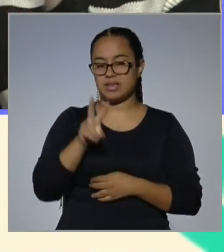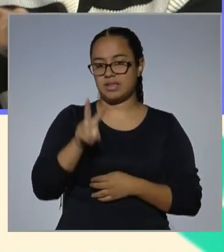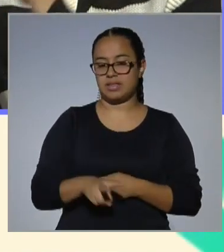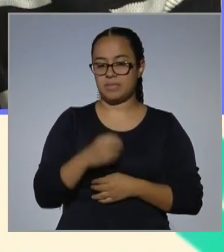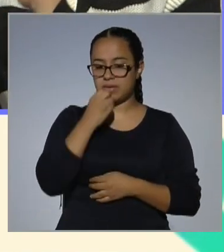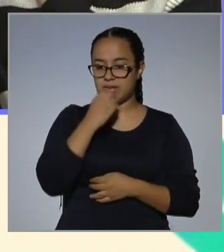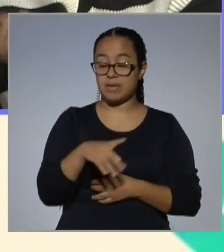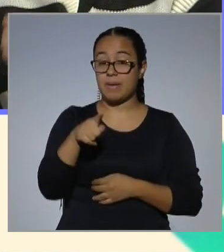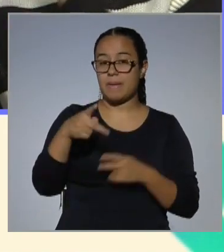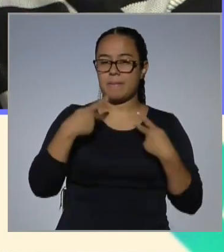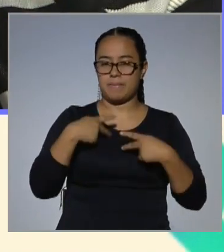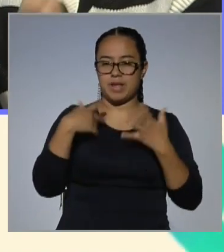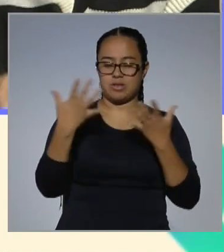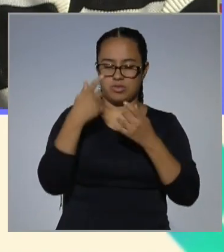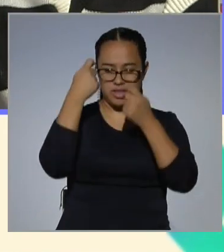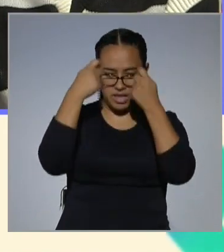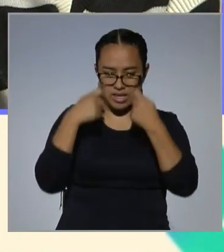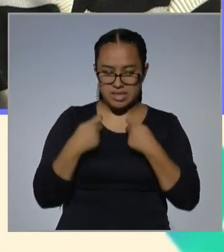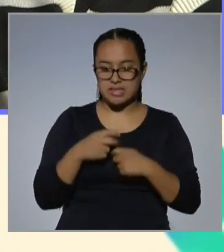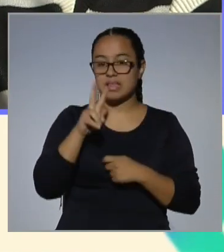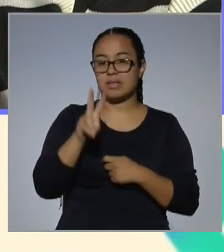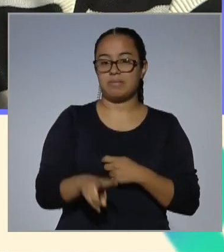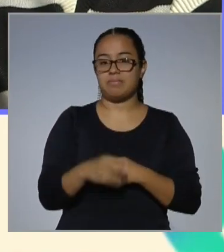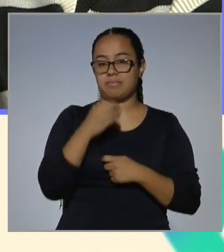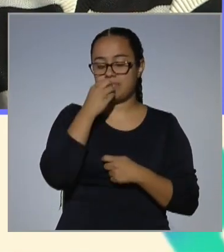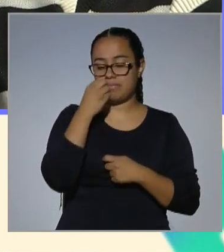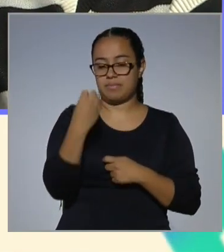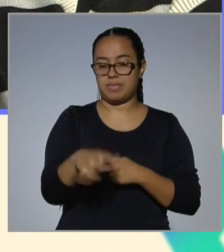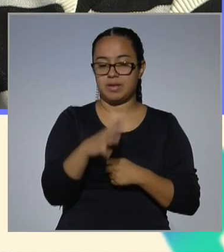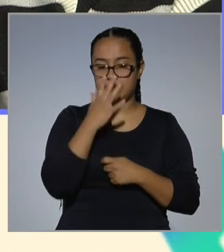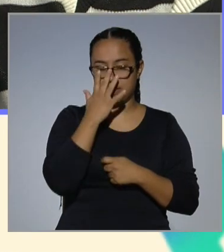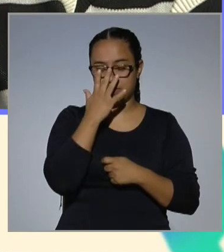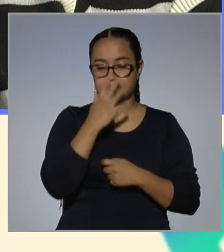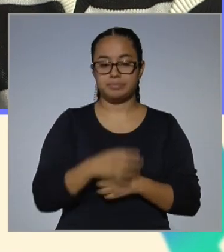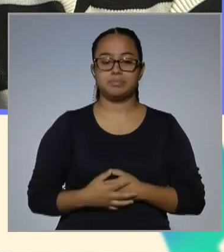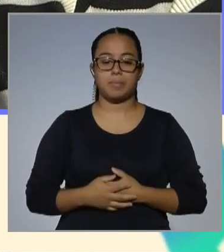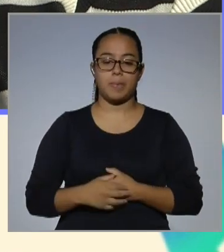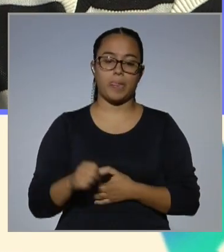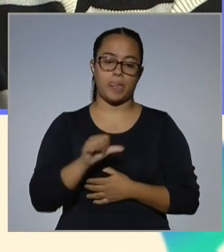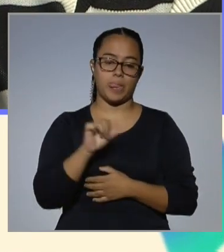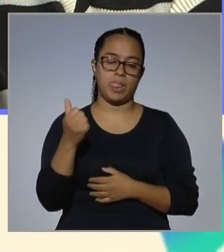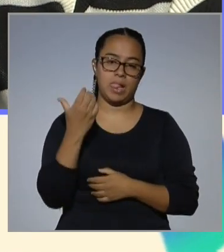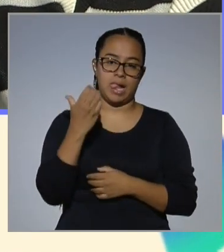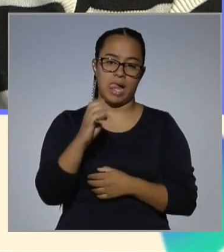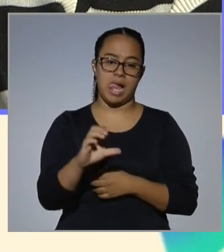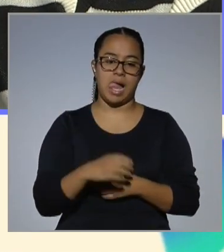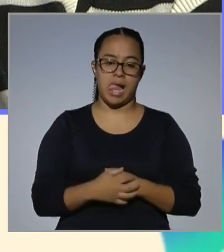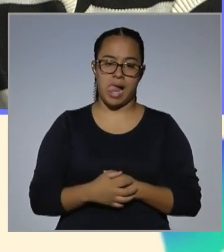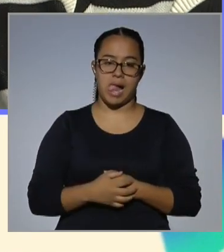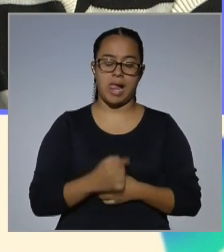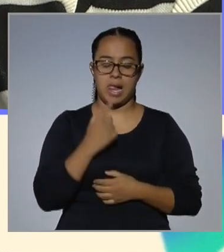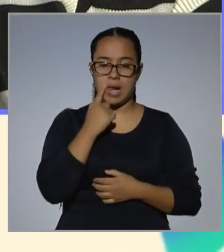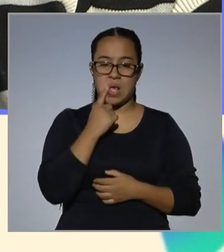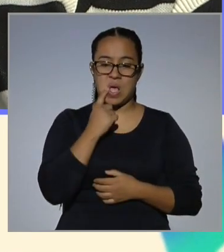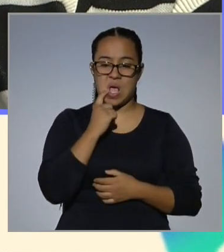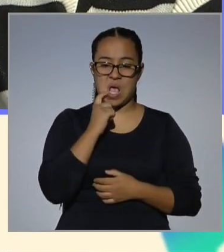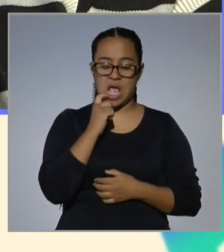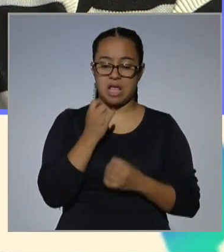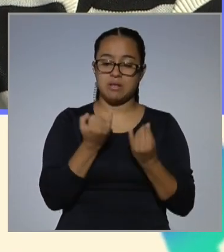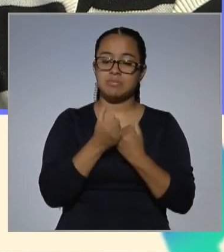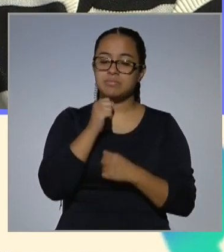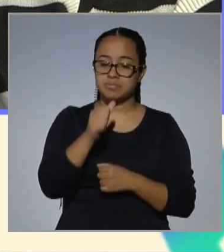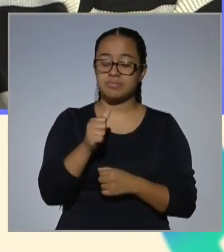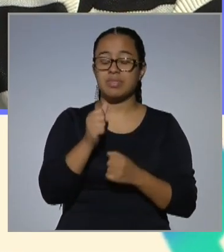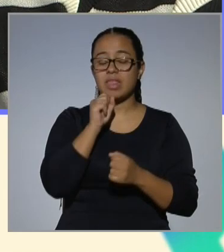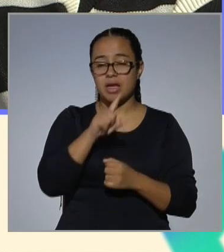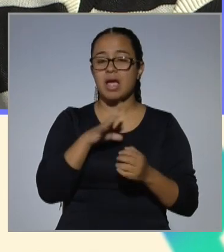Un saludo a las personas de maquillaje que lograron esto posible. Eusebio Suárez, él nos dice: también hay tradiciones que